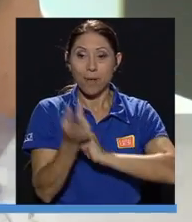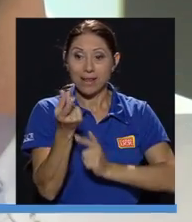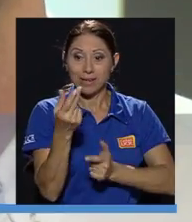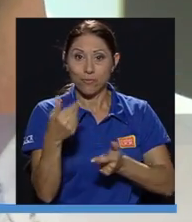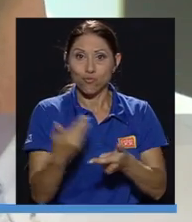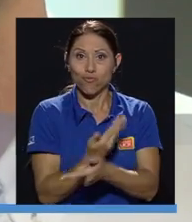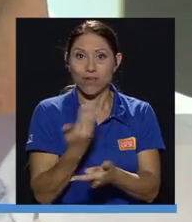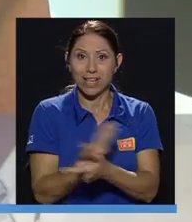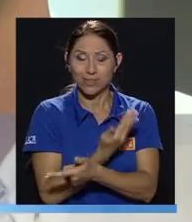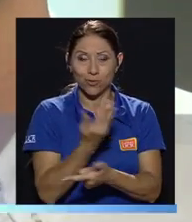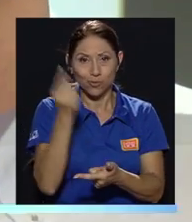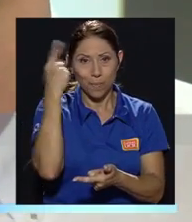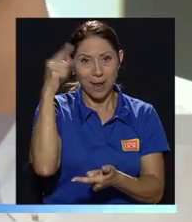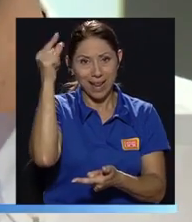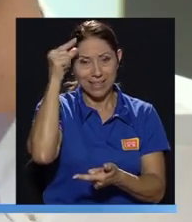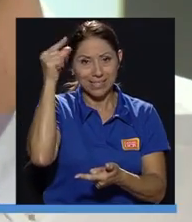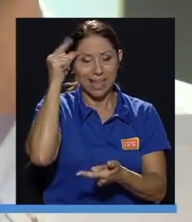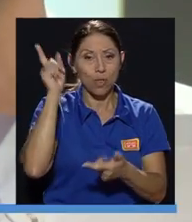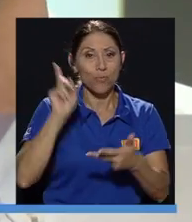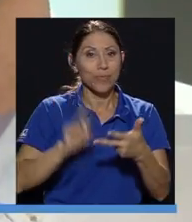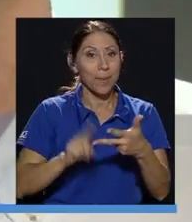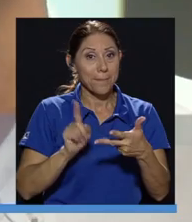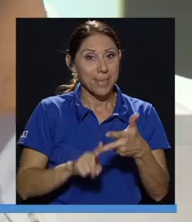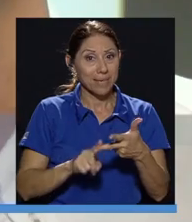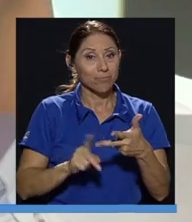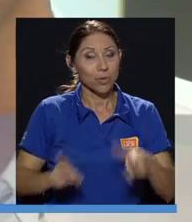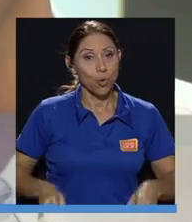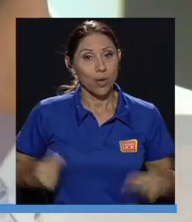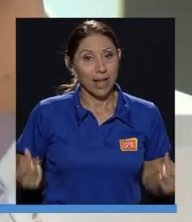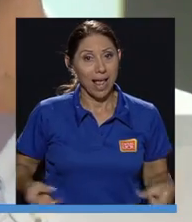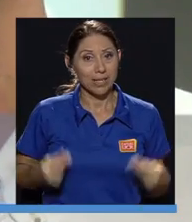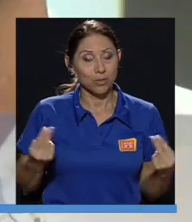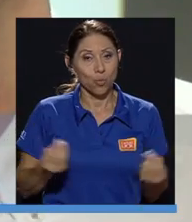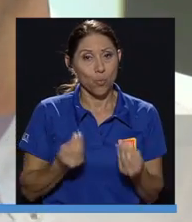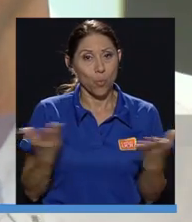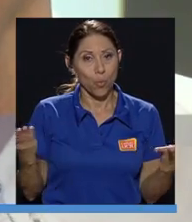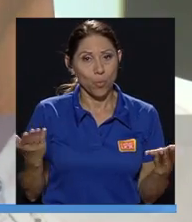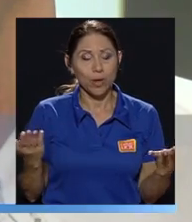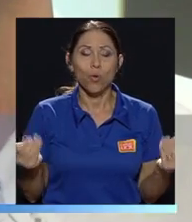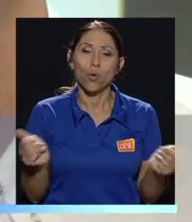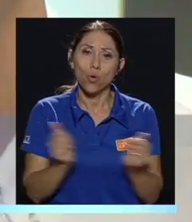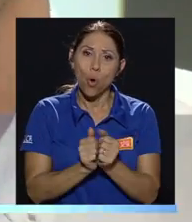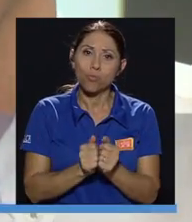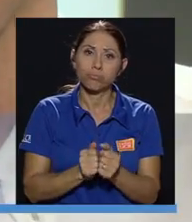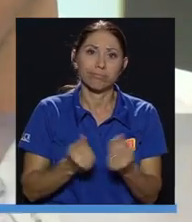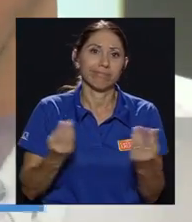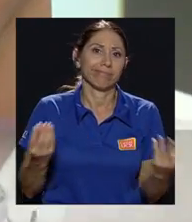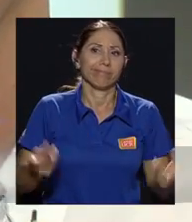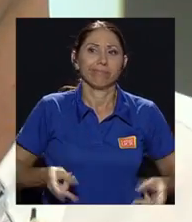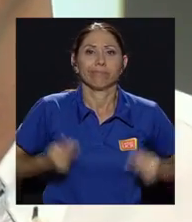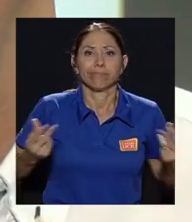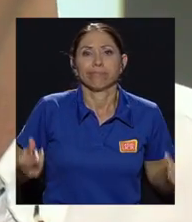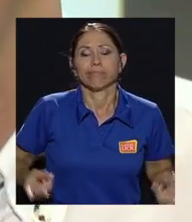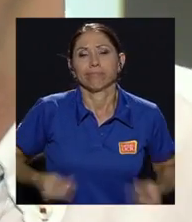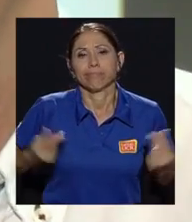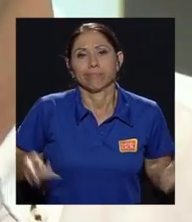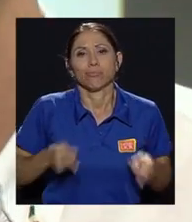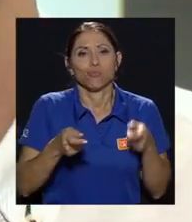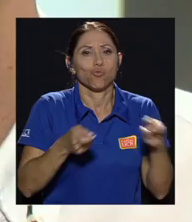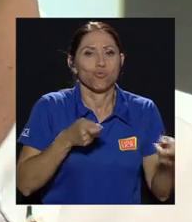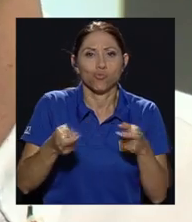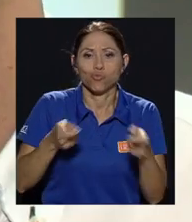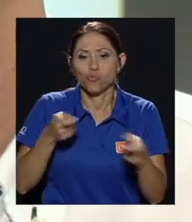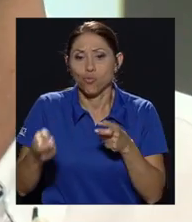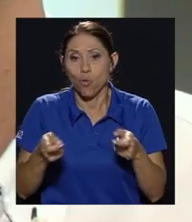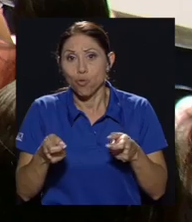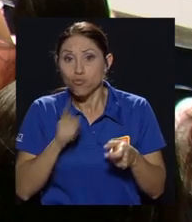frescos al Estado, también tiene que ver con el gasto público, con la cantidad, el tamaño, el control y la efectividad